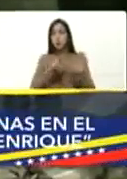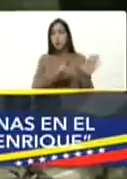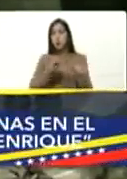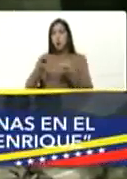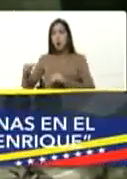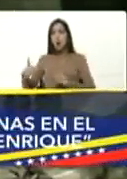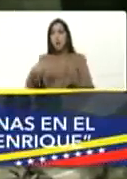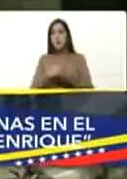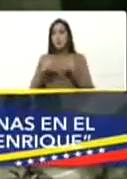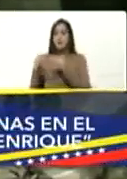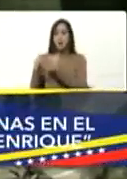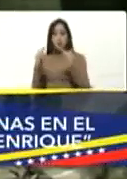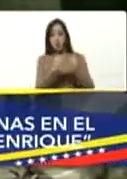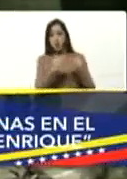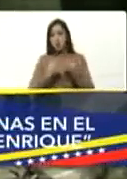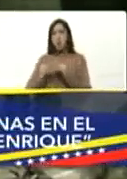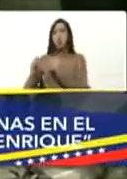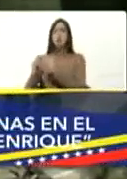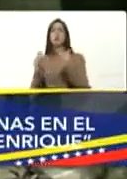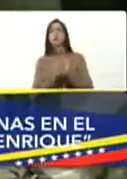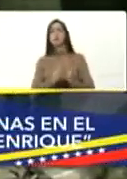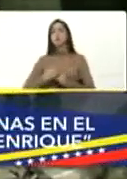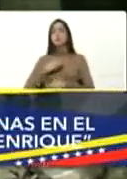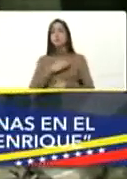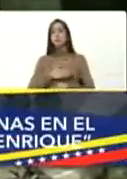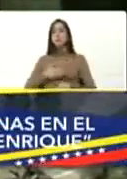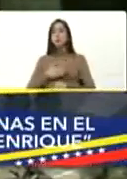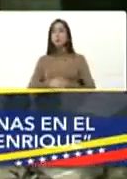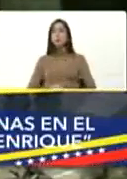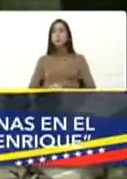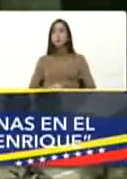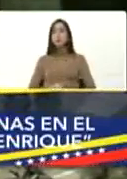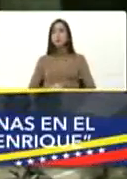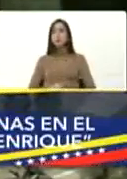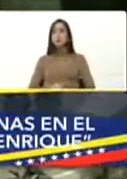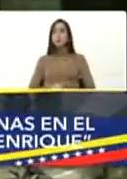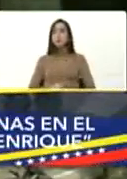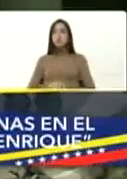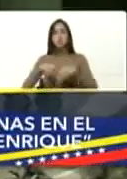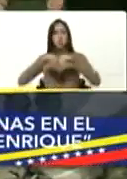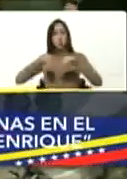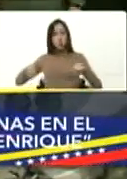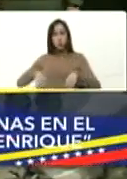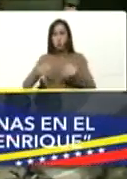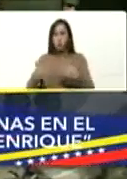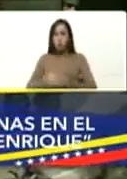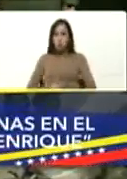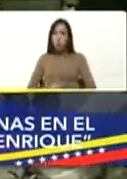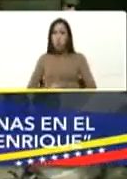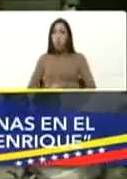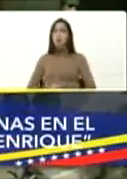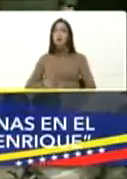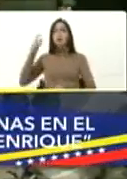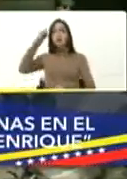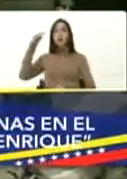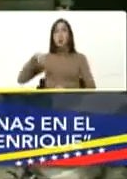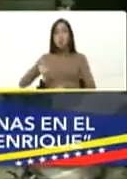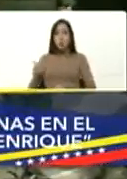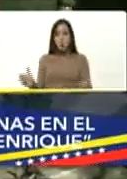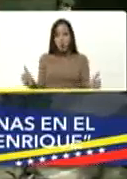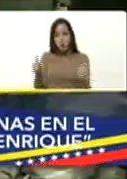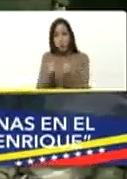3.800.000 hogares y viviendas dignas. Y ese hito precisamente se acompaña el día de hoy